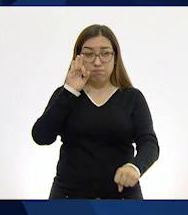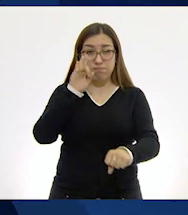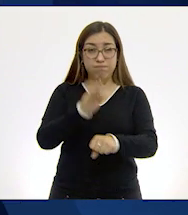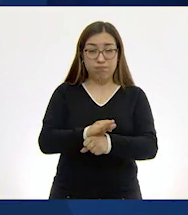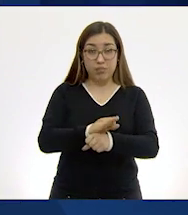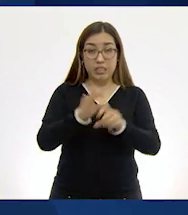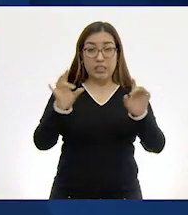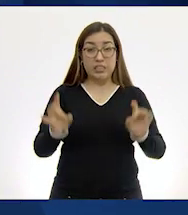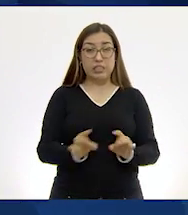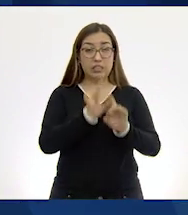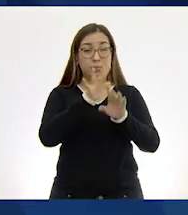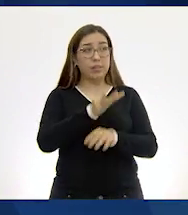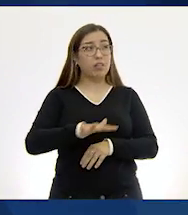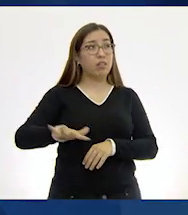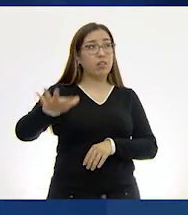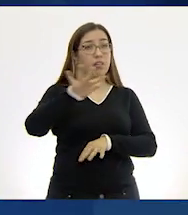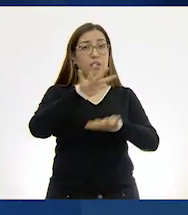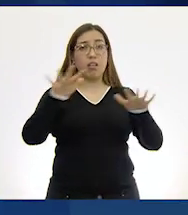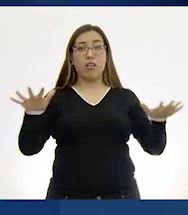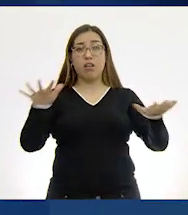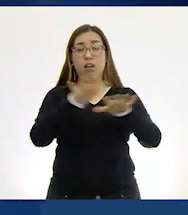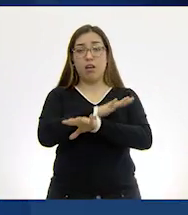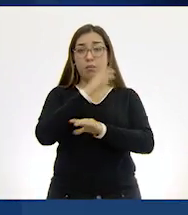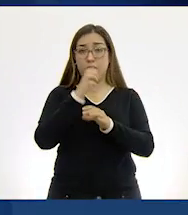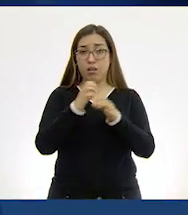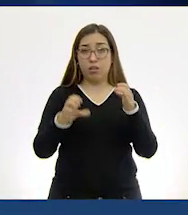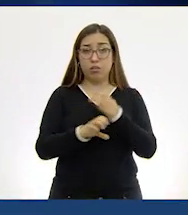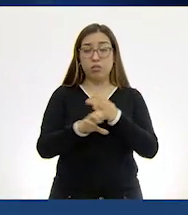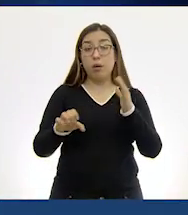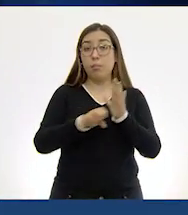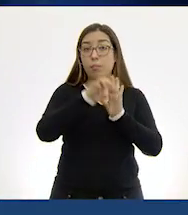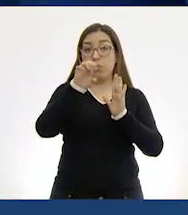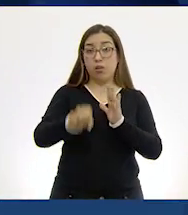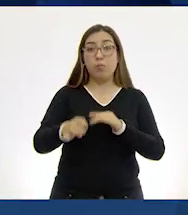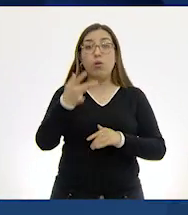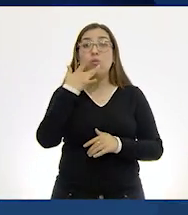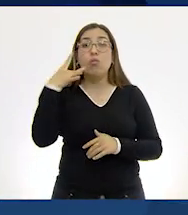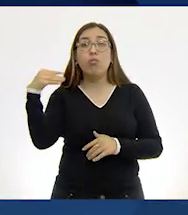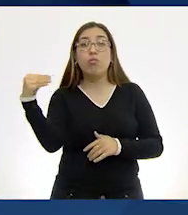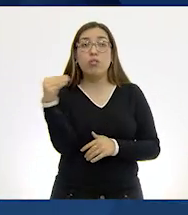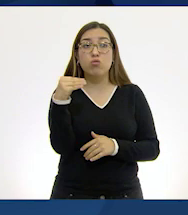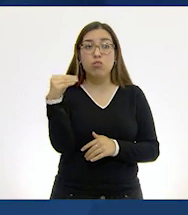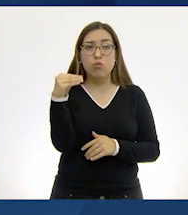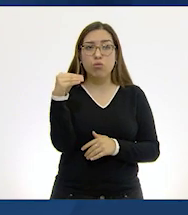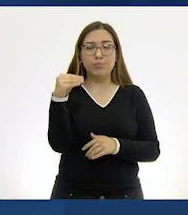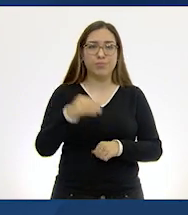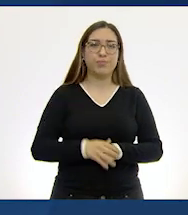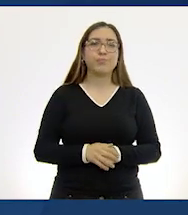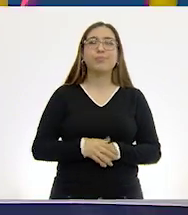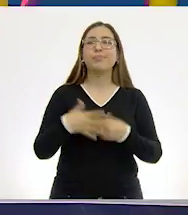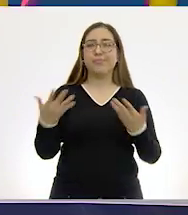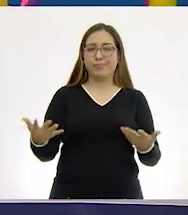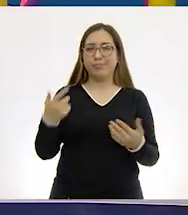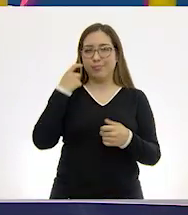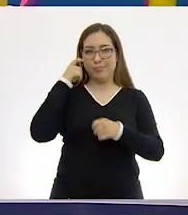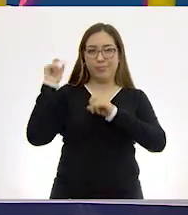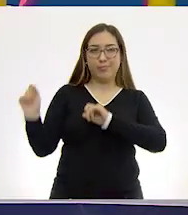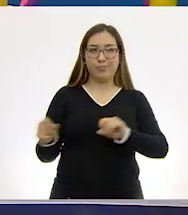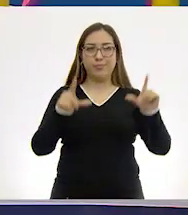ante cambios ambientales. Ejemplo de ellos son los dinosaurios. Muy bien, en la siguiente